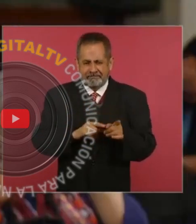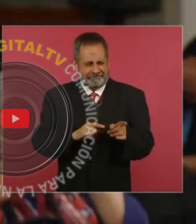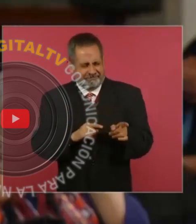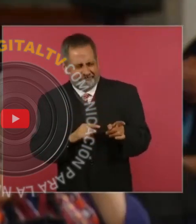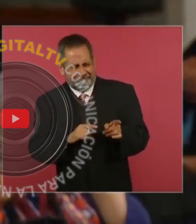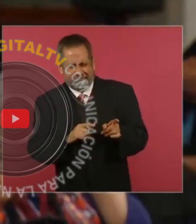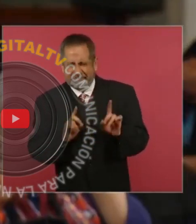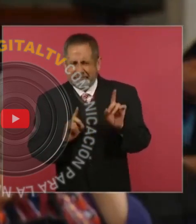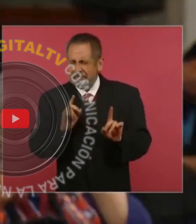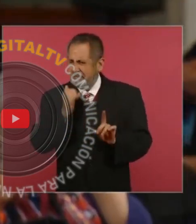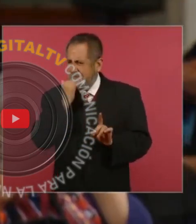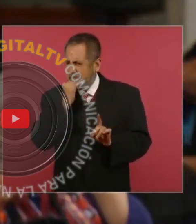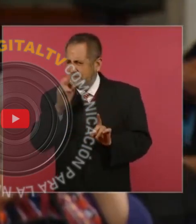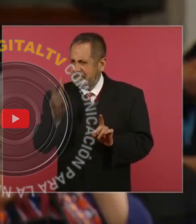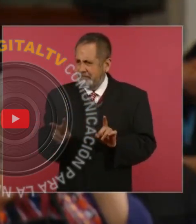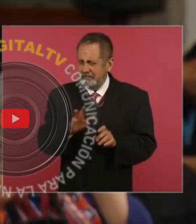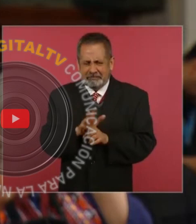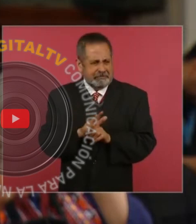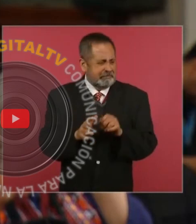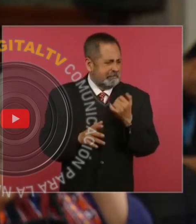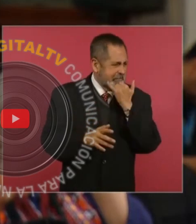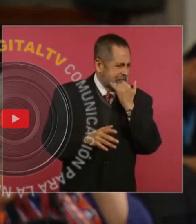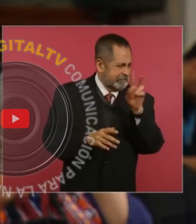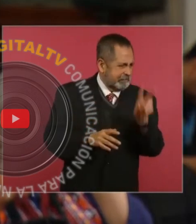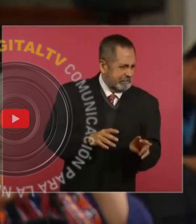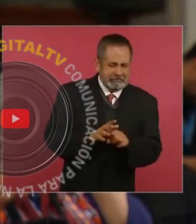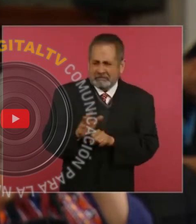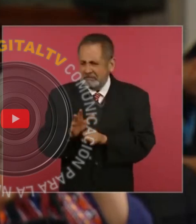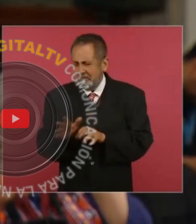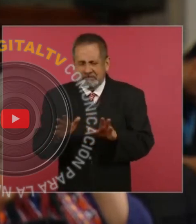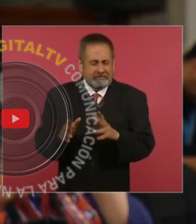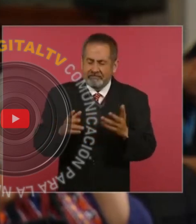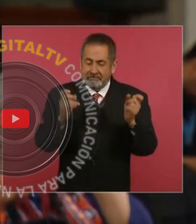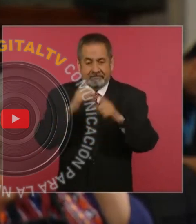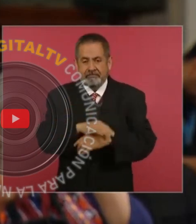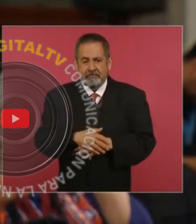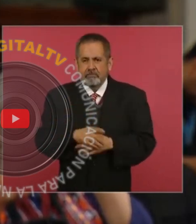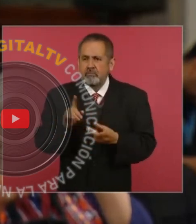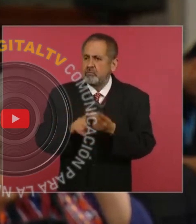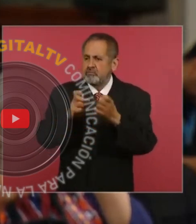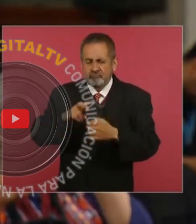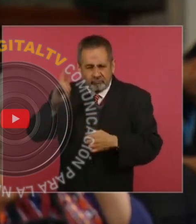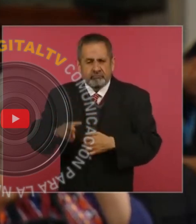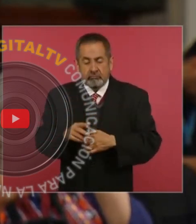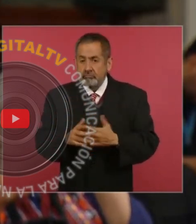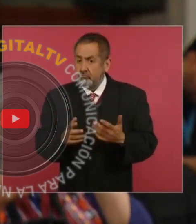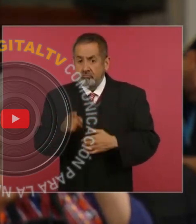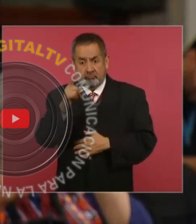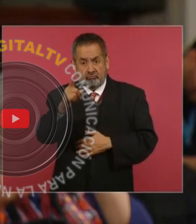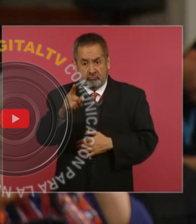suspición sobre lo que es la verdad y sobre lo que sería una información creíble. Y yo creo que